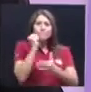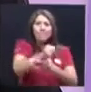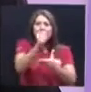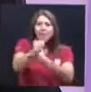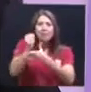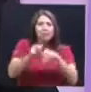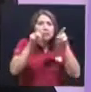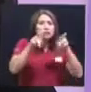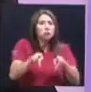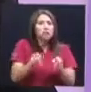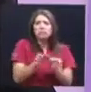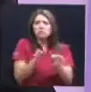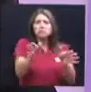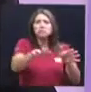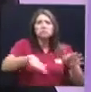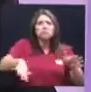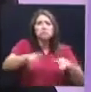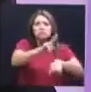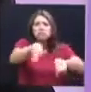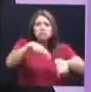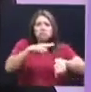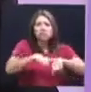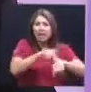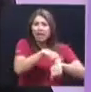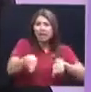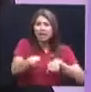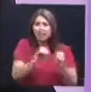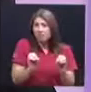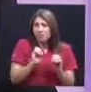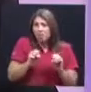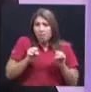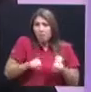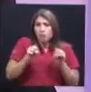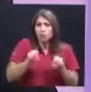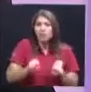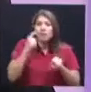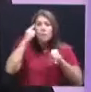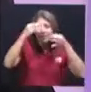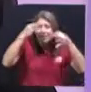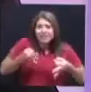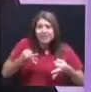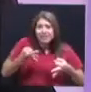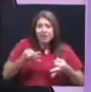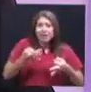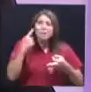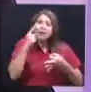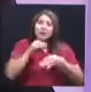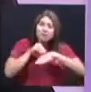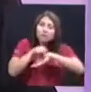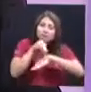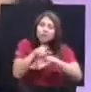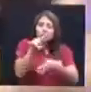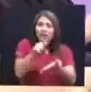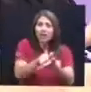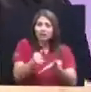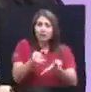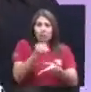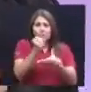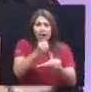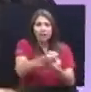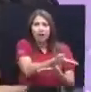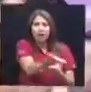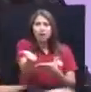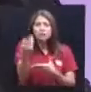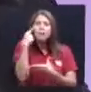personas que no tienen ninguna posibilidad de decidir sobre ese destino de de tomar decisiones de influir sobre esto para tener